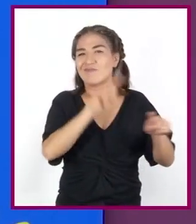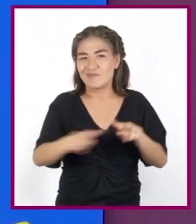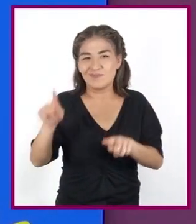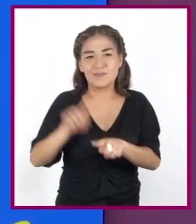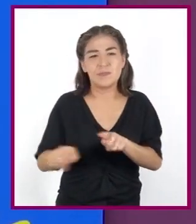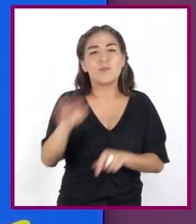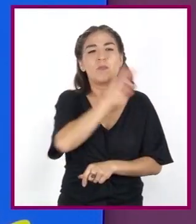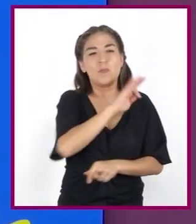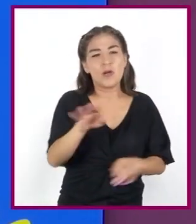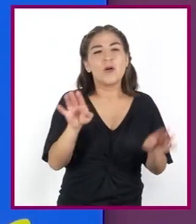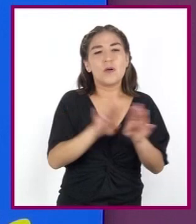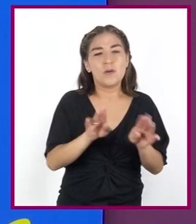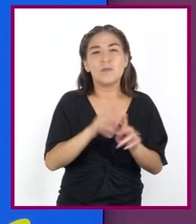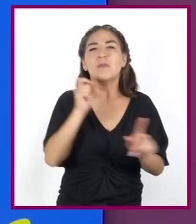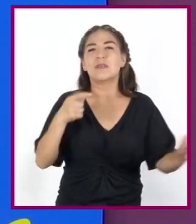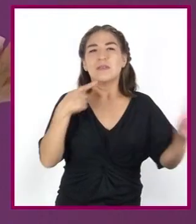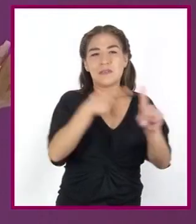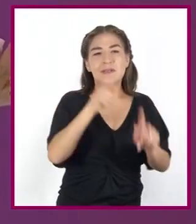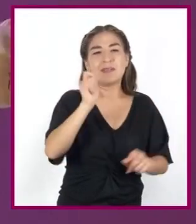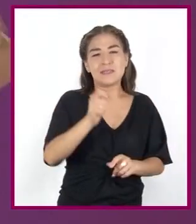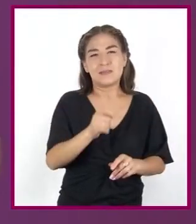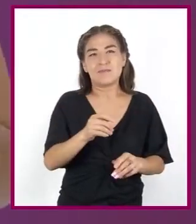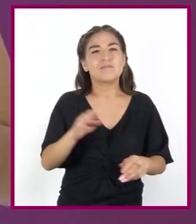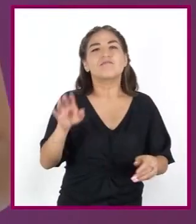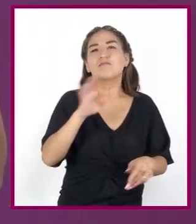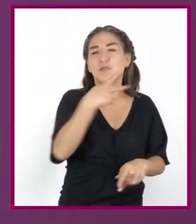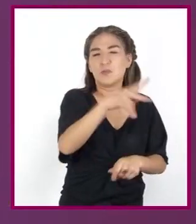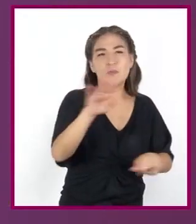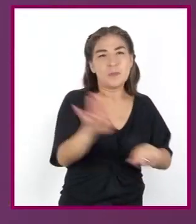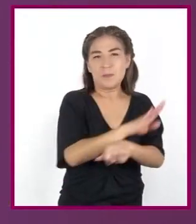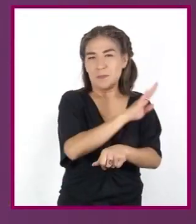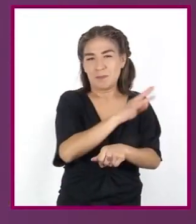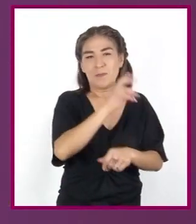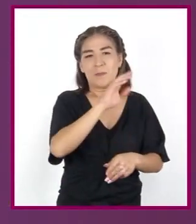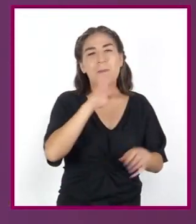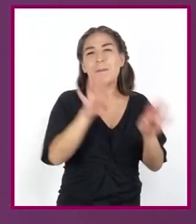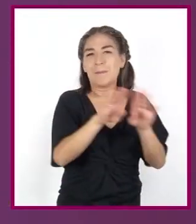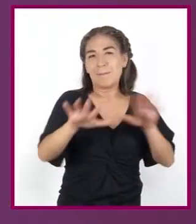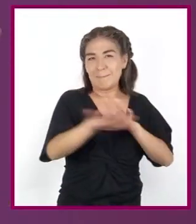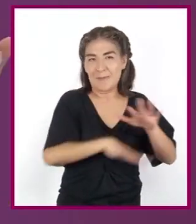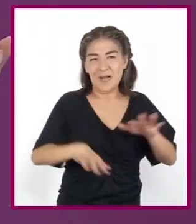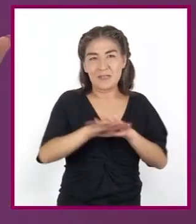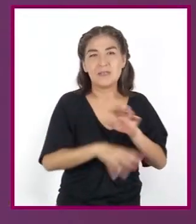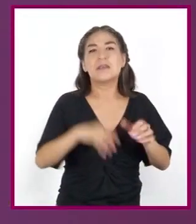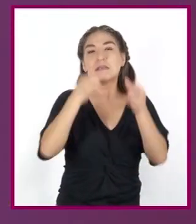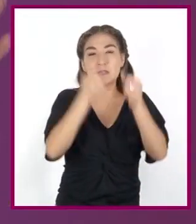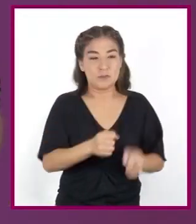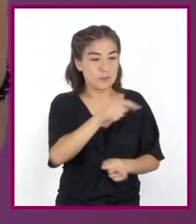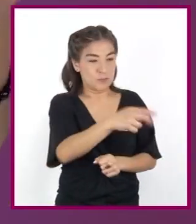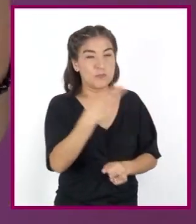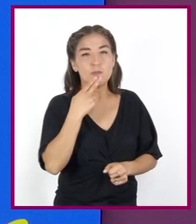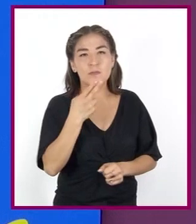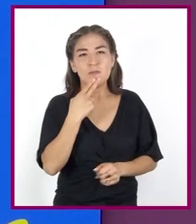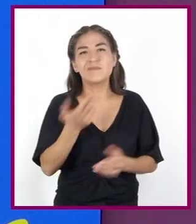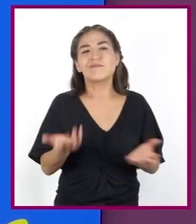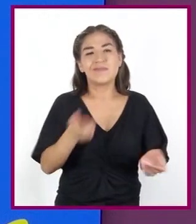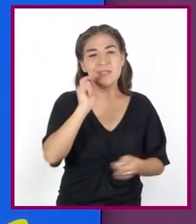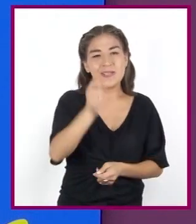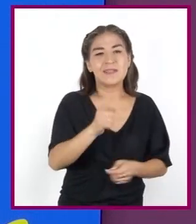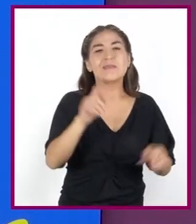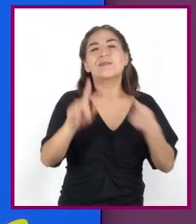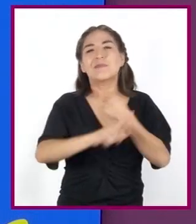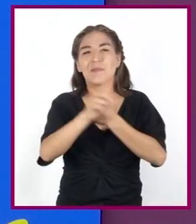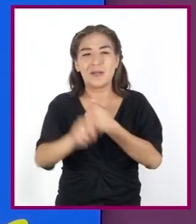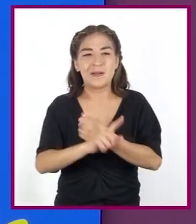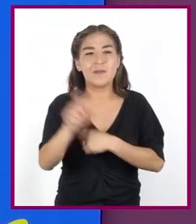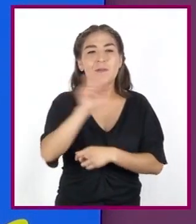sí podemos apropiarnos de terminología básica, así que cuando necesitemos hacer uso de ella no tengamos tantos